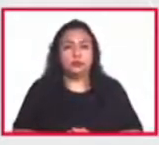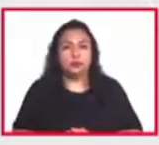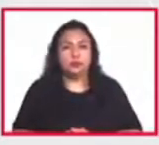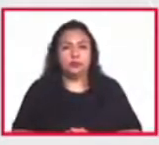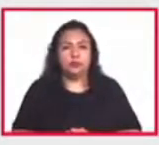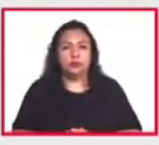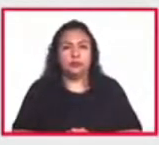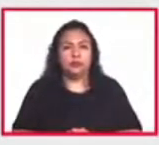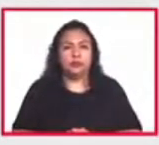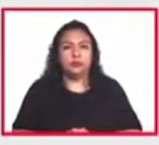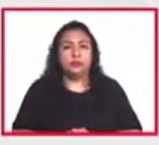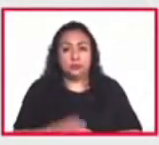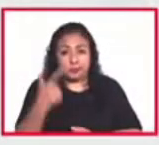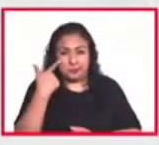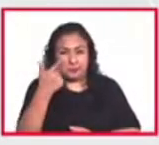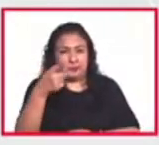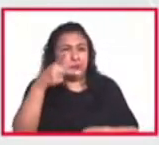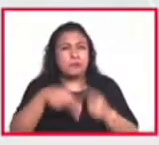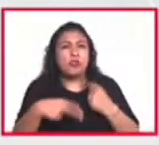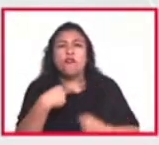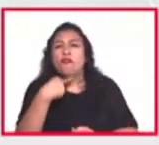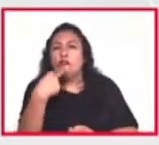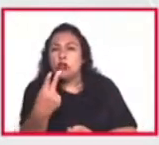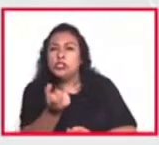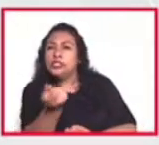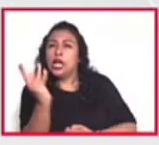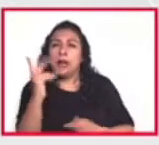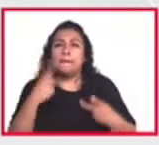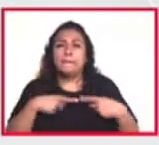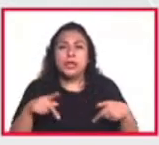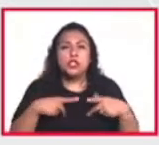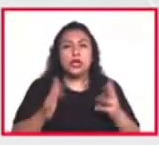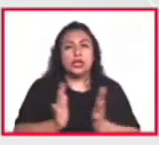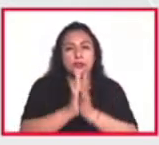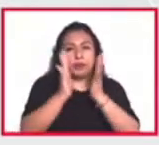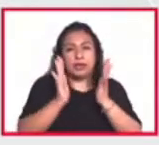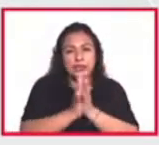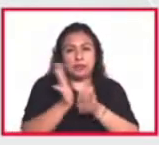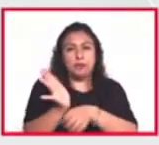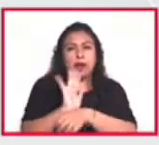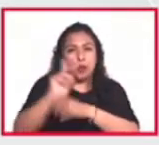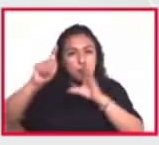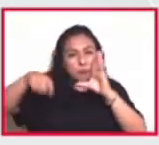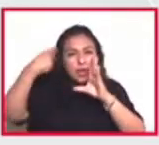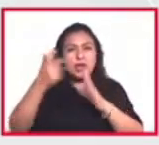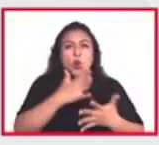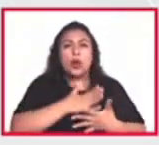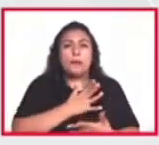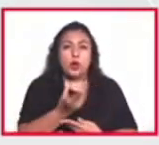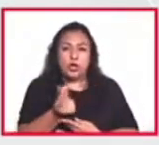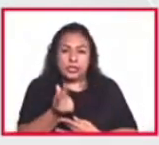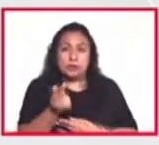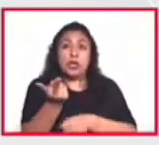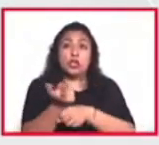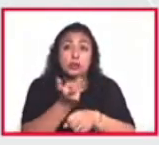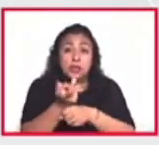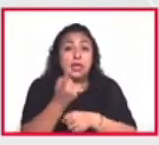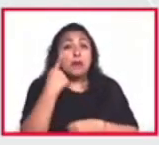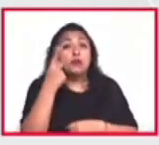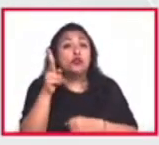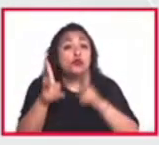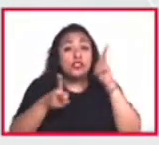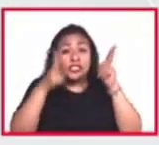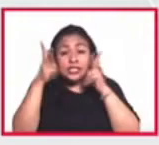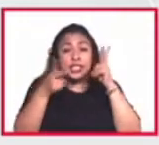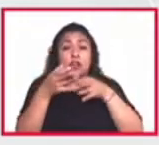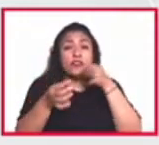Ahí tienen ustedes parte de las voces de algunas de las personas que estuvieron involucradas en Amores Perros, y los invitamos a que nos visiten en Noticias 22